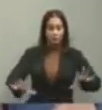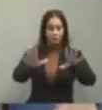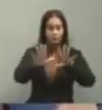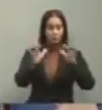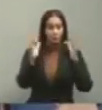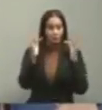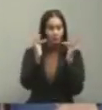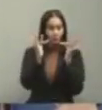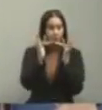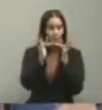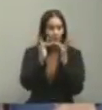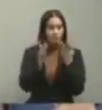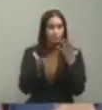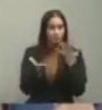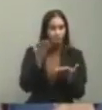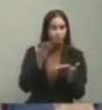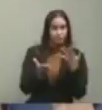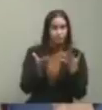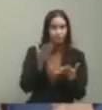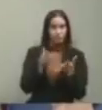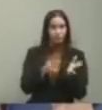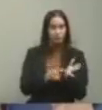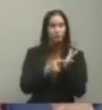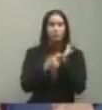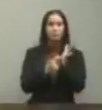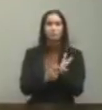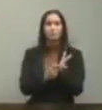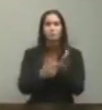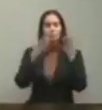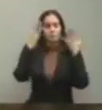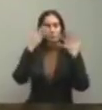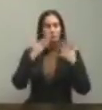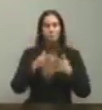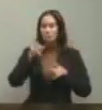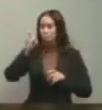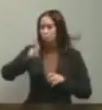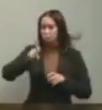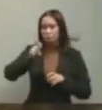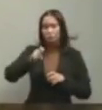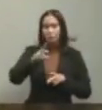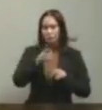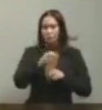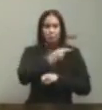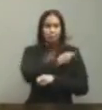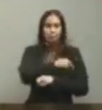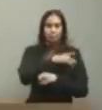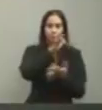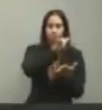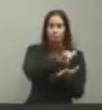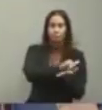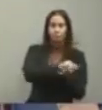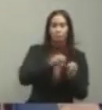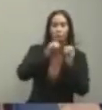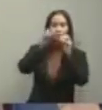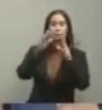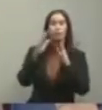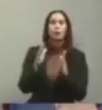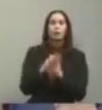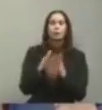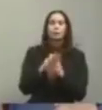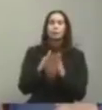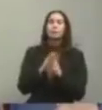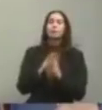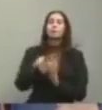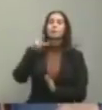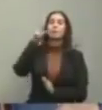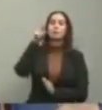posible no presentan síntomas por tanto no necesitan la retención y se van a su casa y